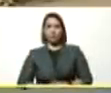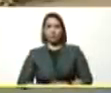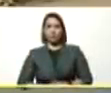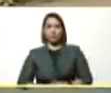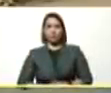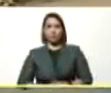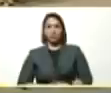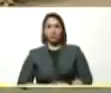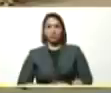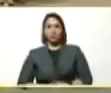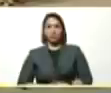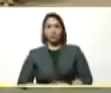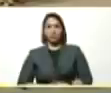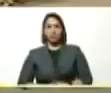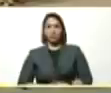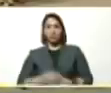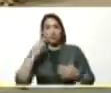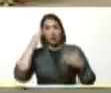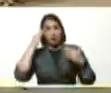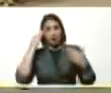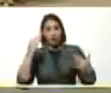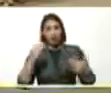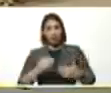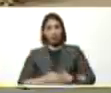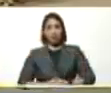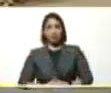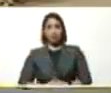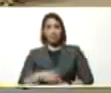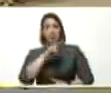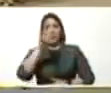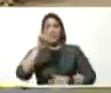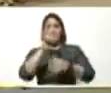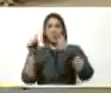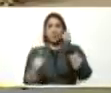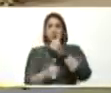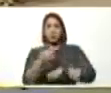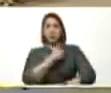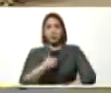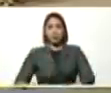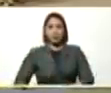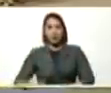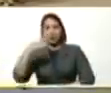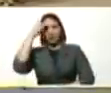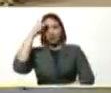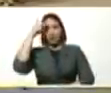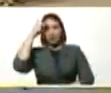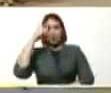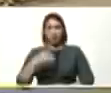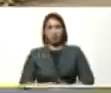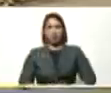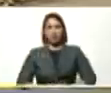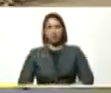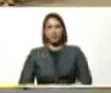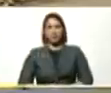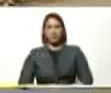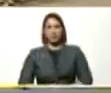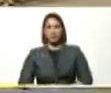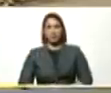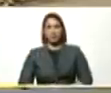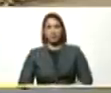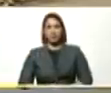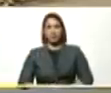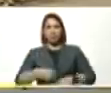Precisamente, saludo a la vicepresidenta ejecutiva, compañera Delcy Rodríguez Gómez,